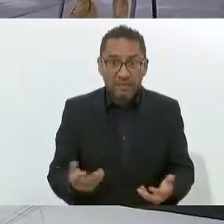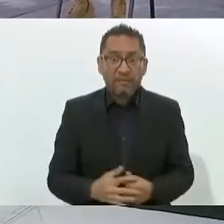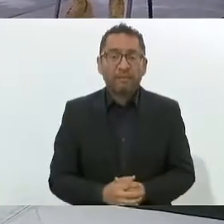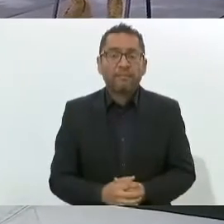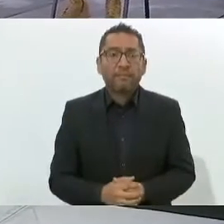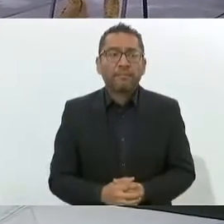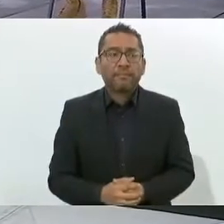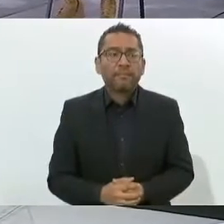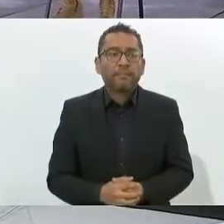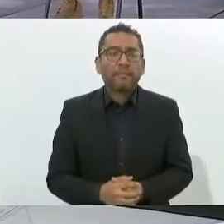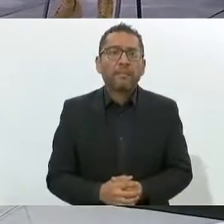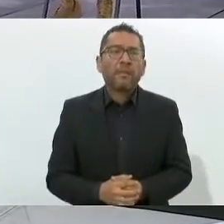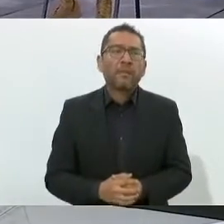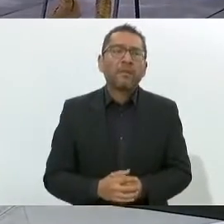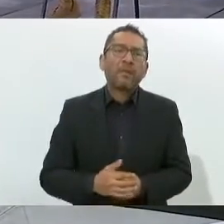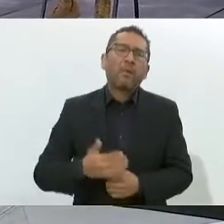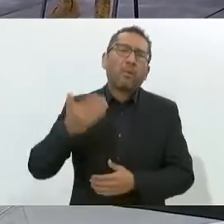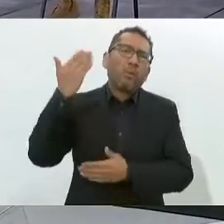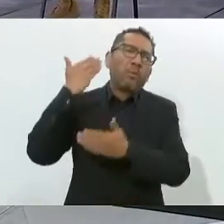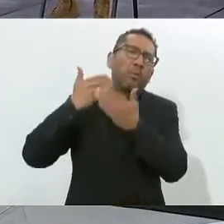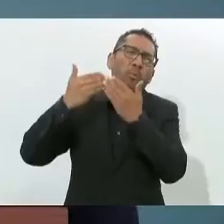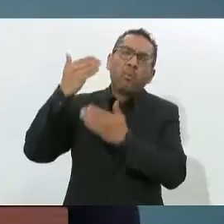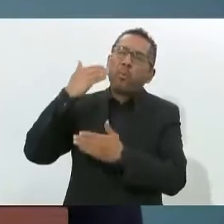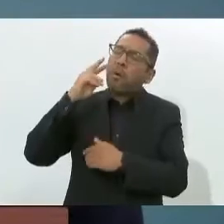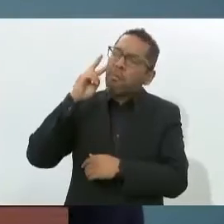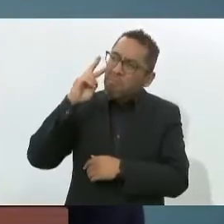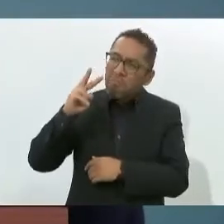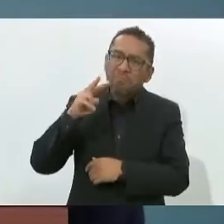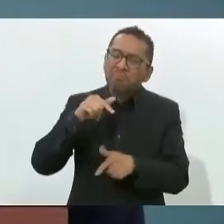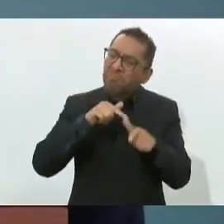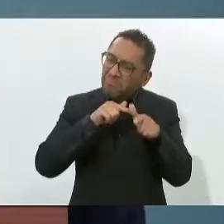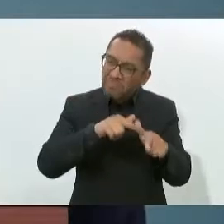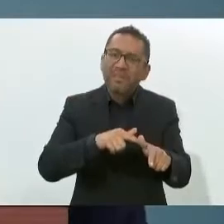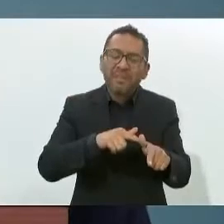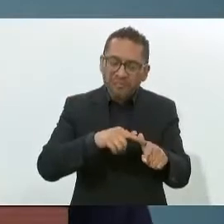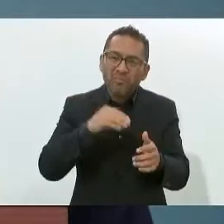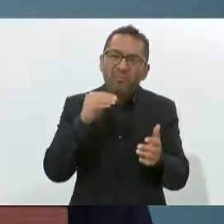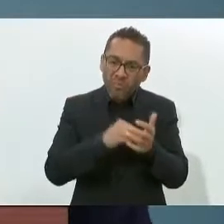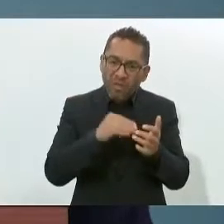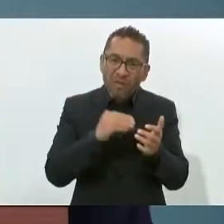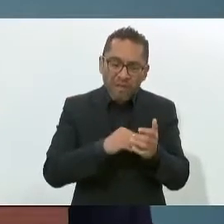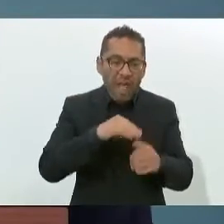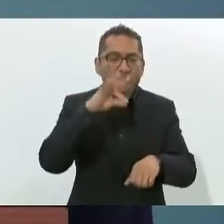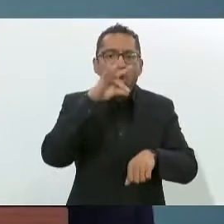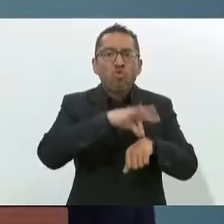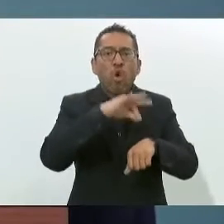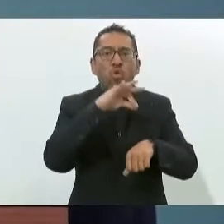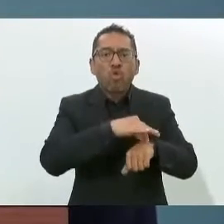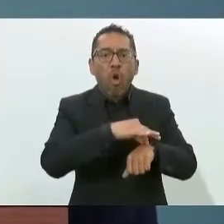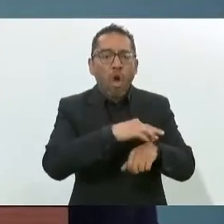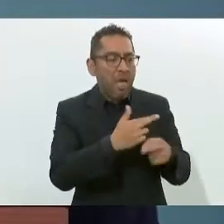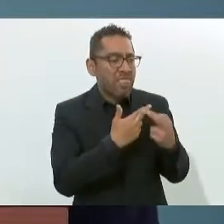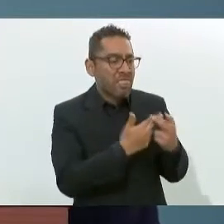Había y sigue padeciéndose de un déficit de médicos.